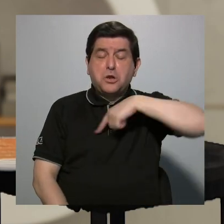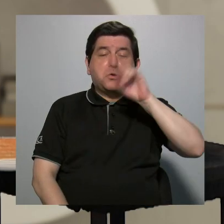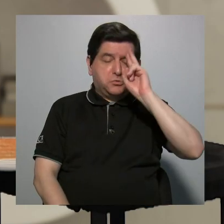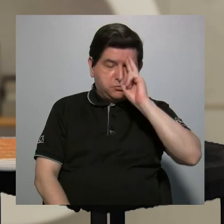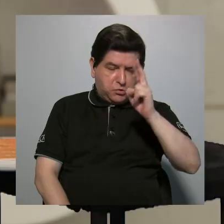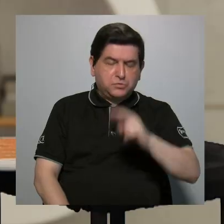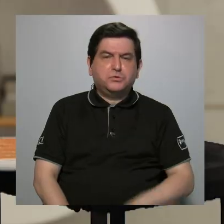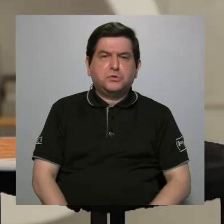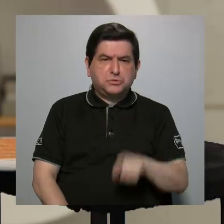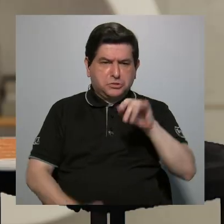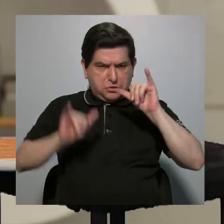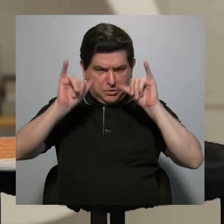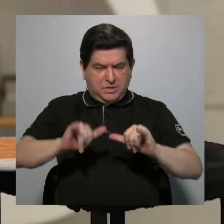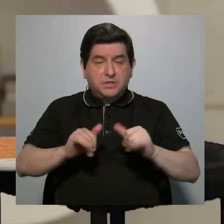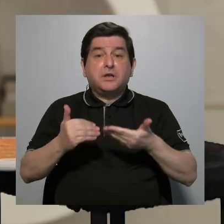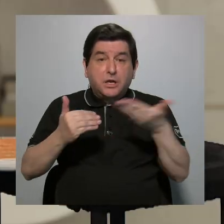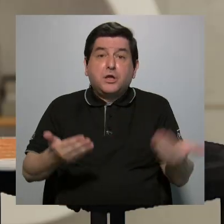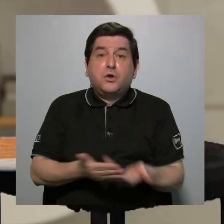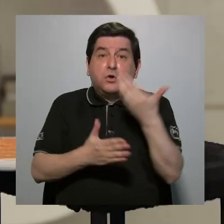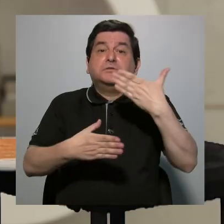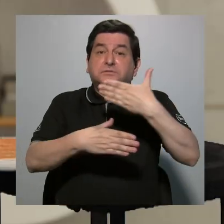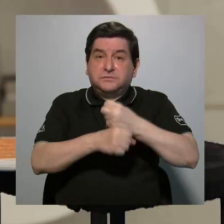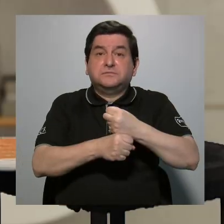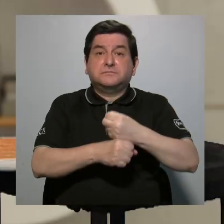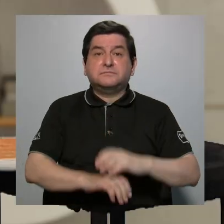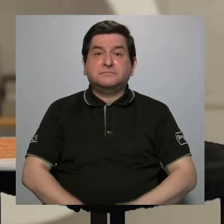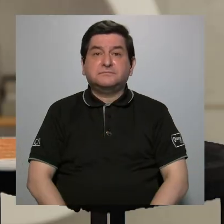ahí están, y se hicieron también cosas nuevas.